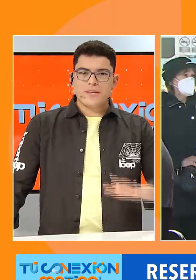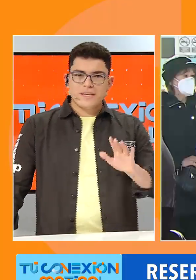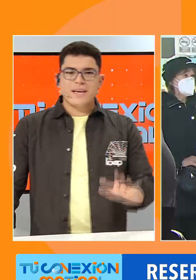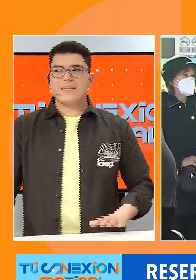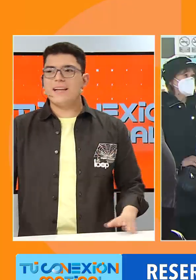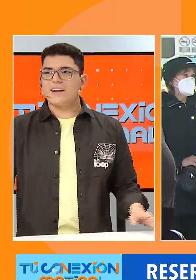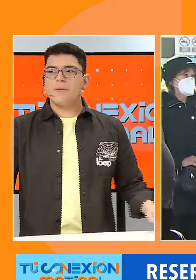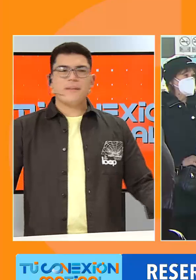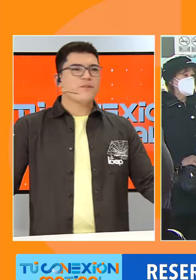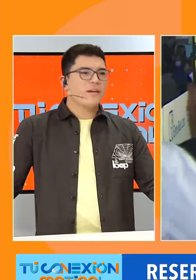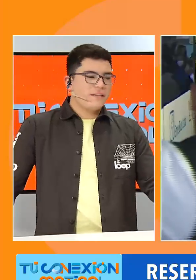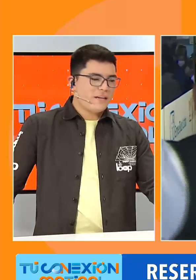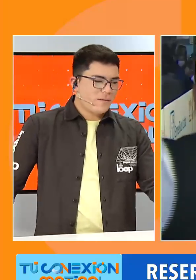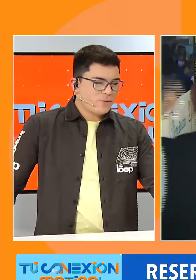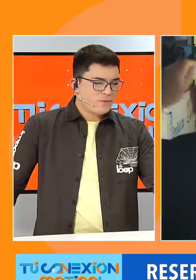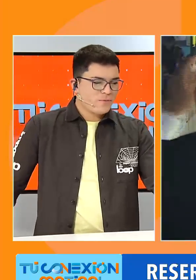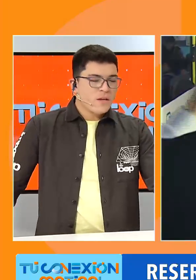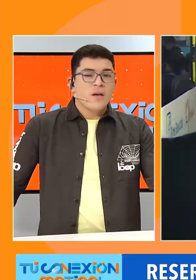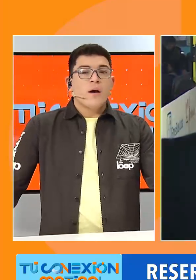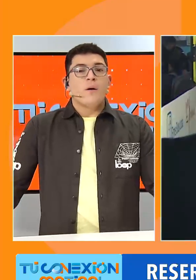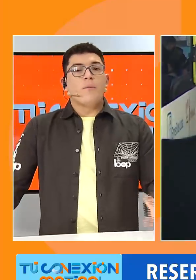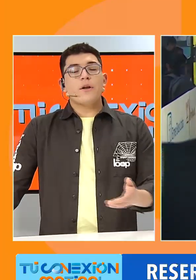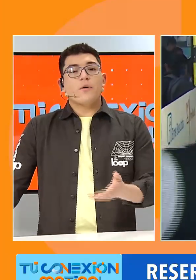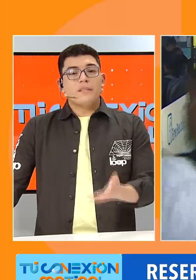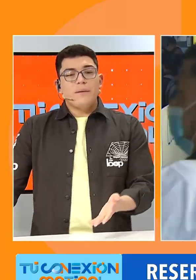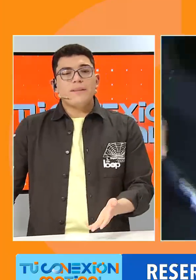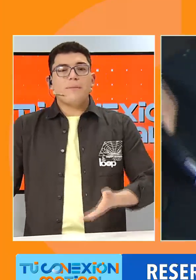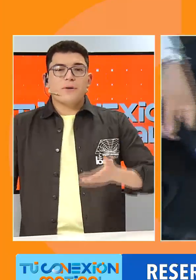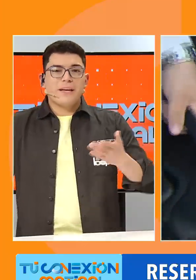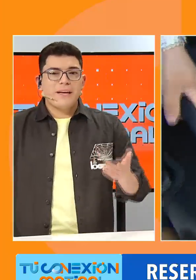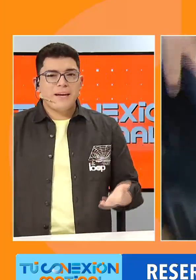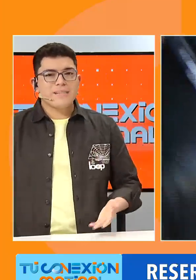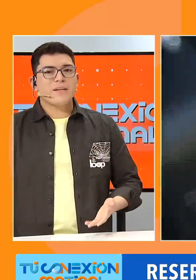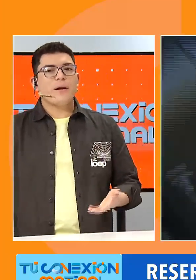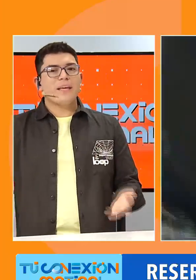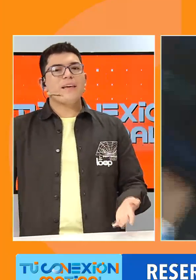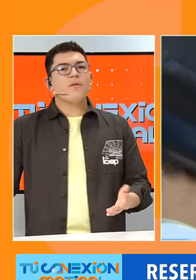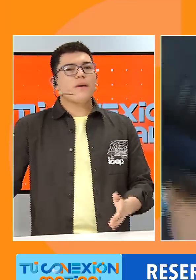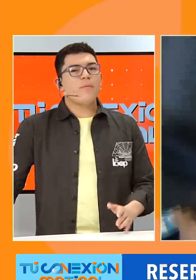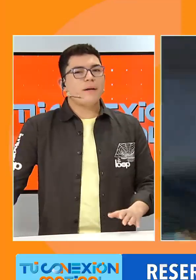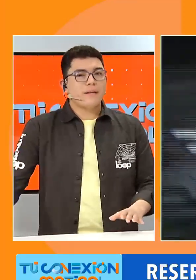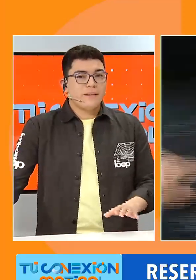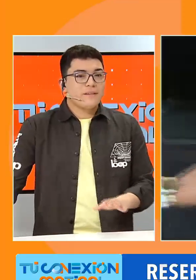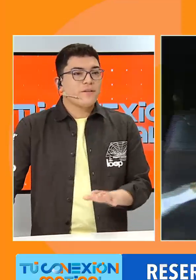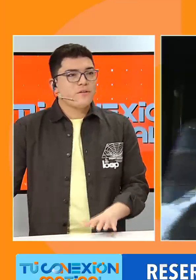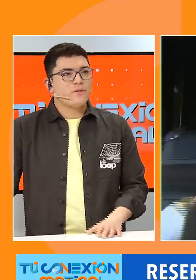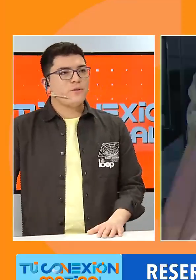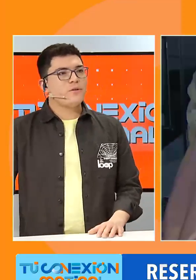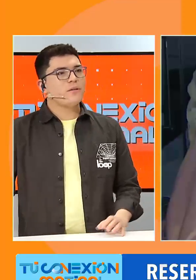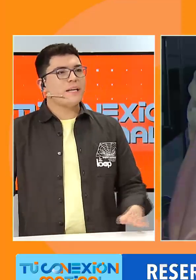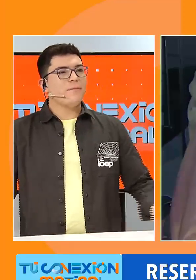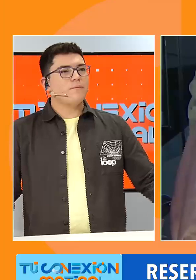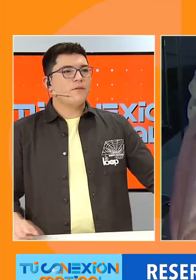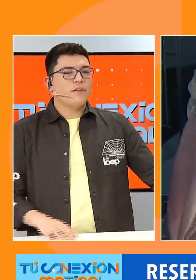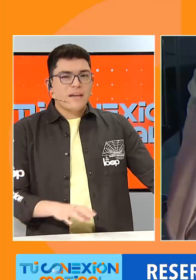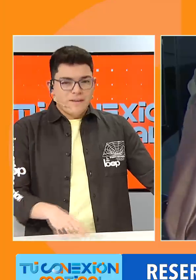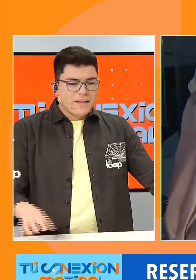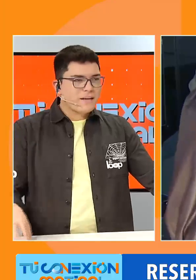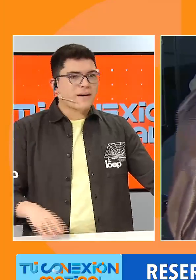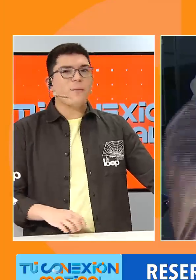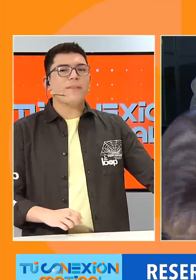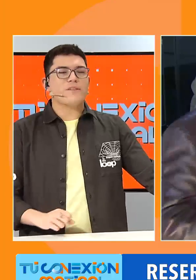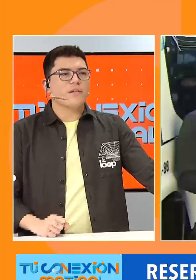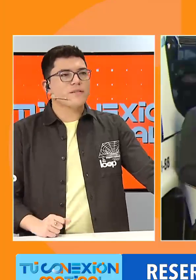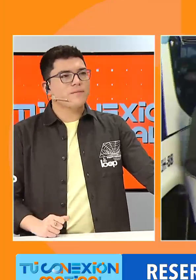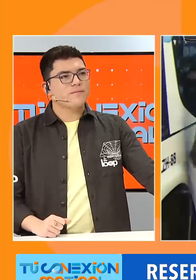cuidándonos. Sí. Esa es la recomendación que le entregamos. es. En el fondo. Bueno, y justamente es porque lanzan una guía de cuidados para este 18 Karim, donde trae